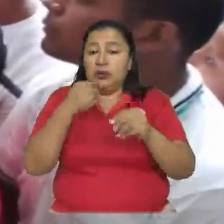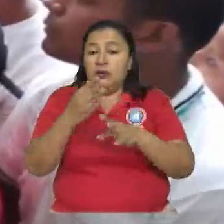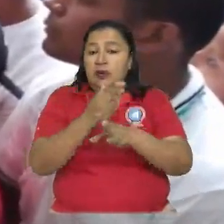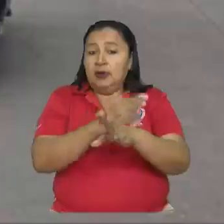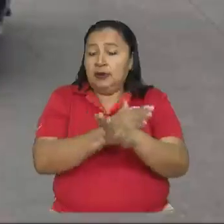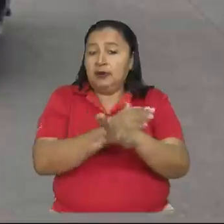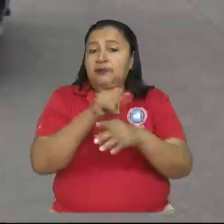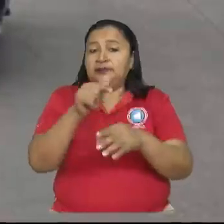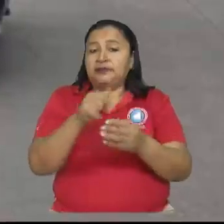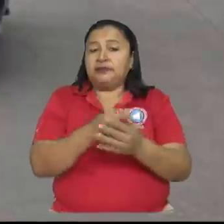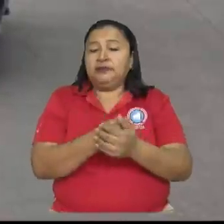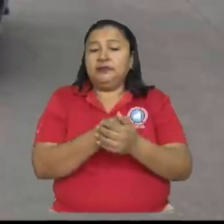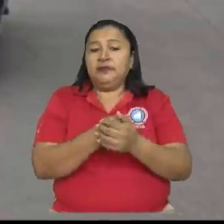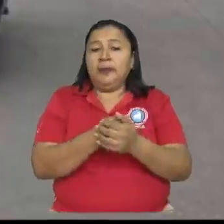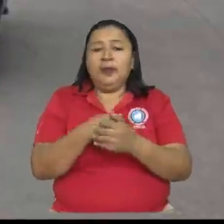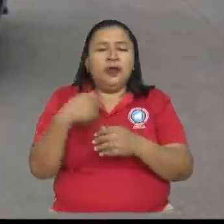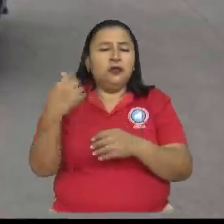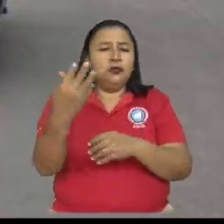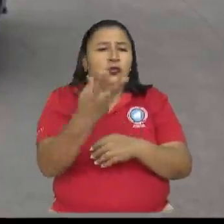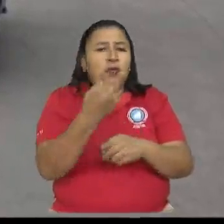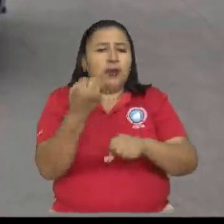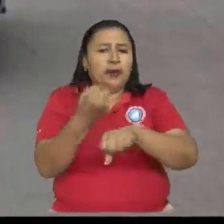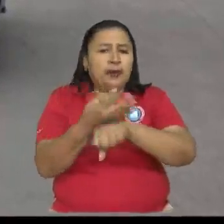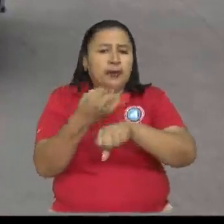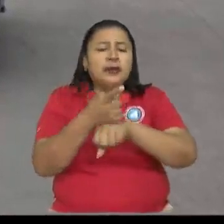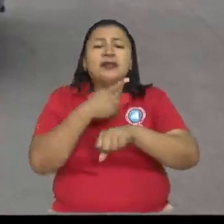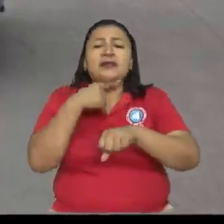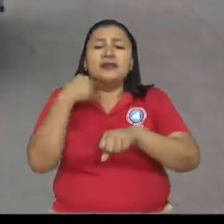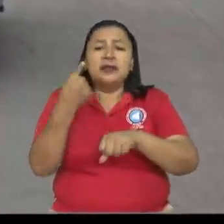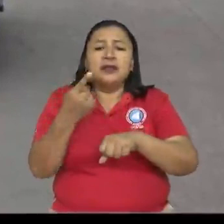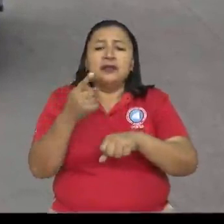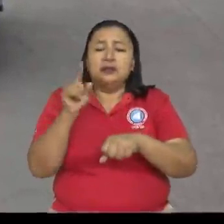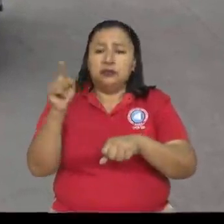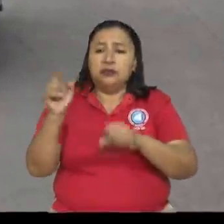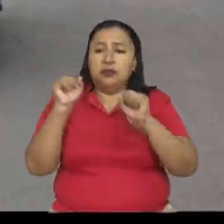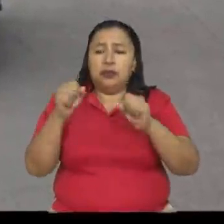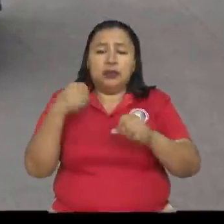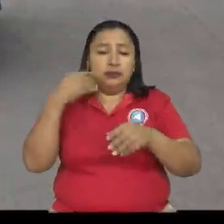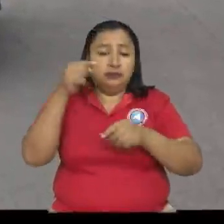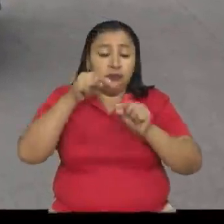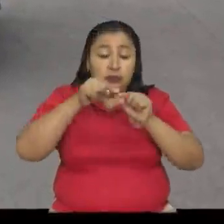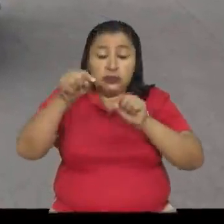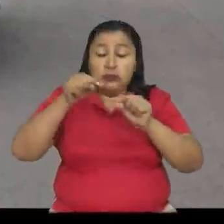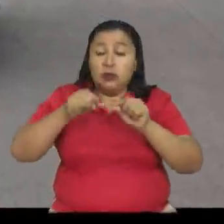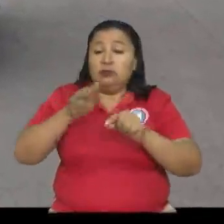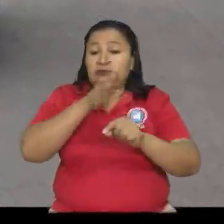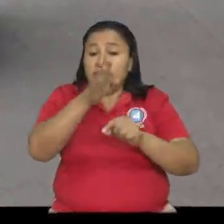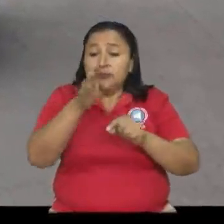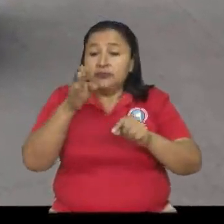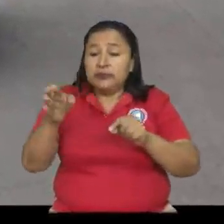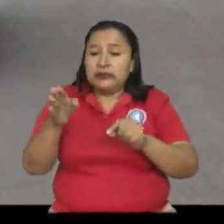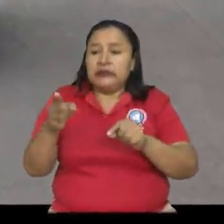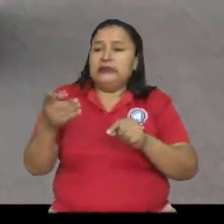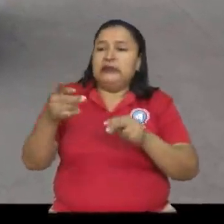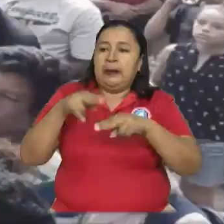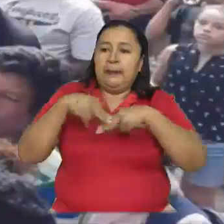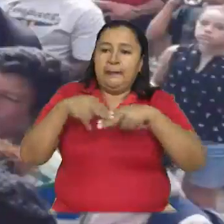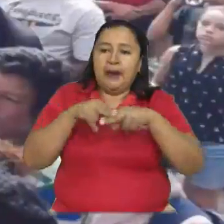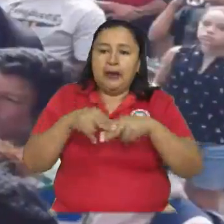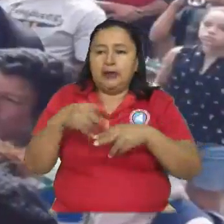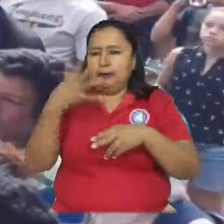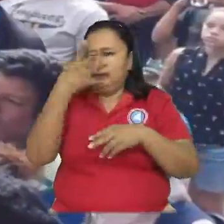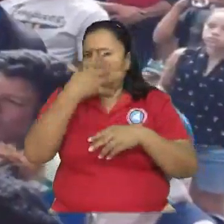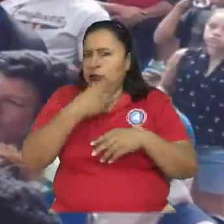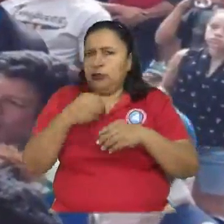plantea. Pues todas las alcaldías, realmente, a donde usted fuera, el municipio que llegara, los parques